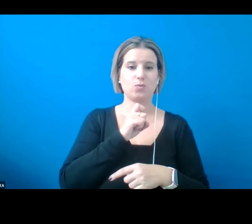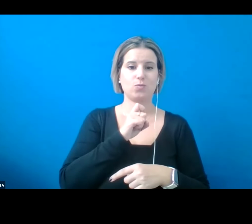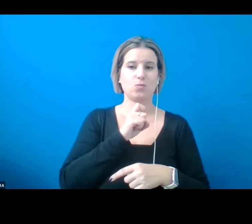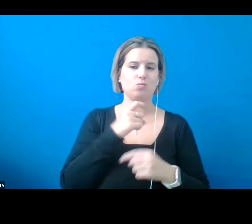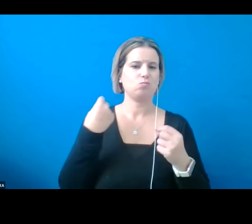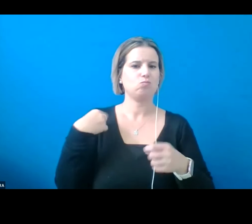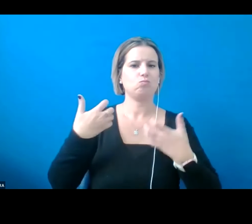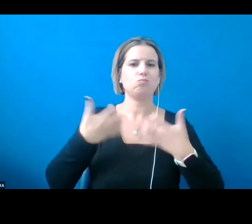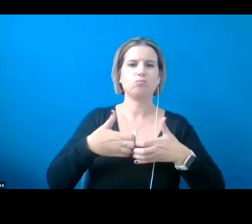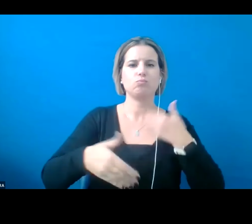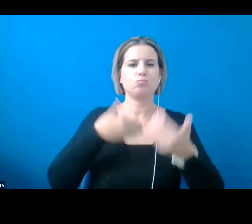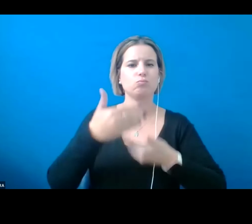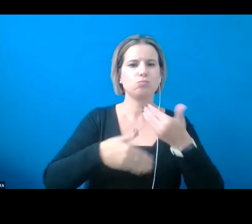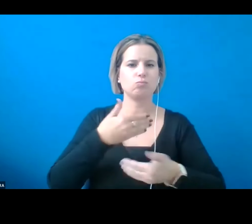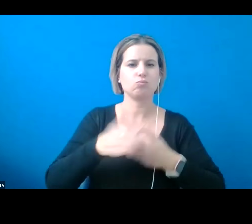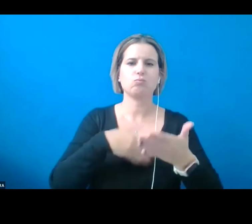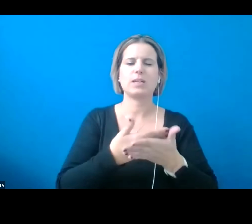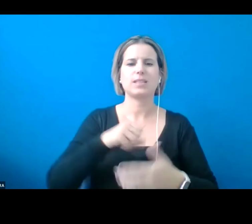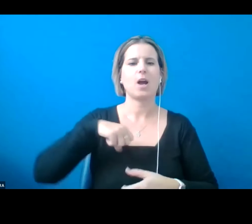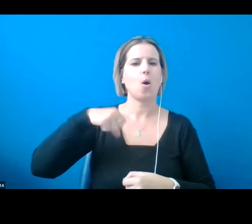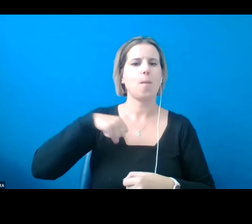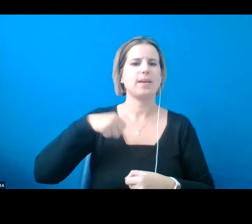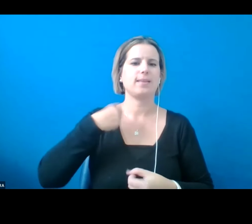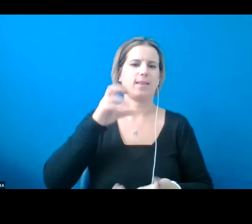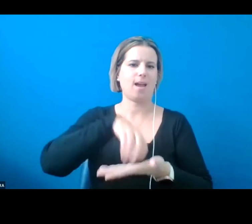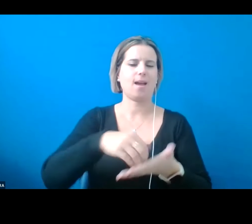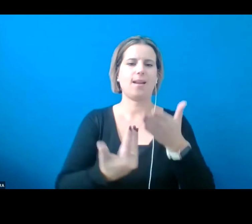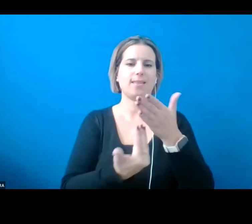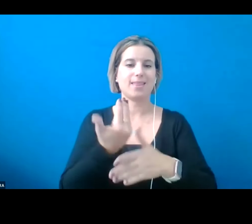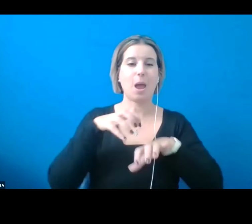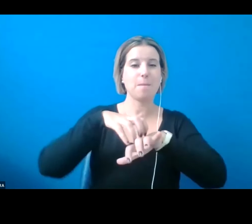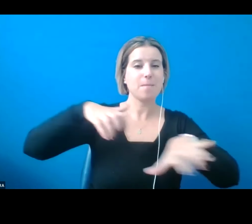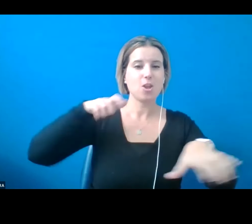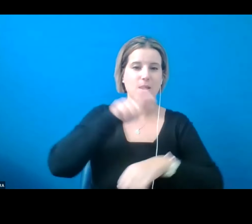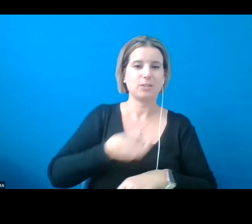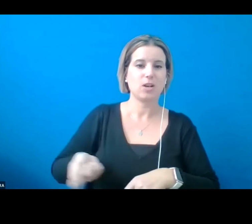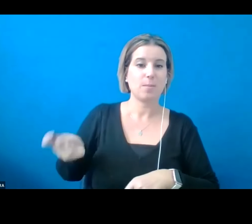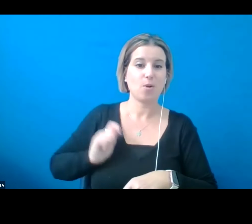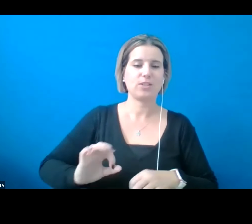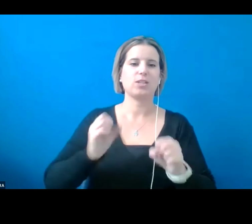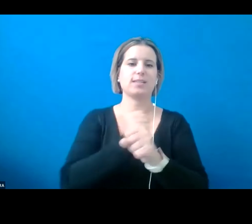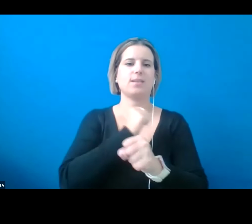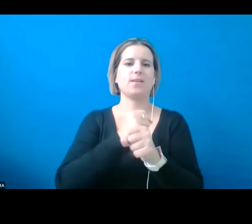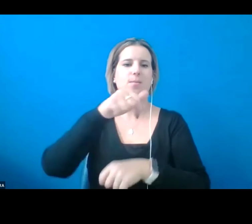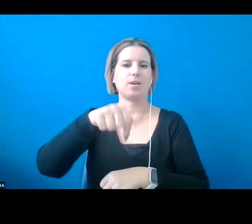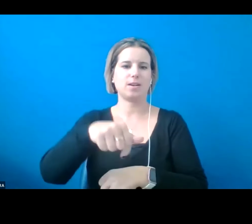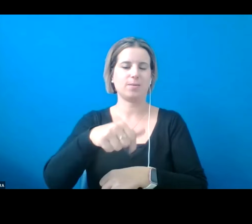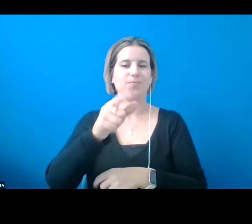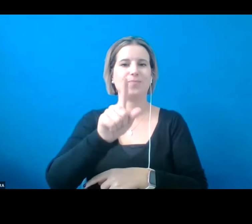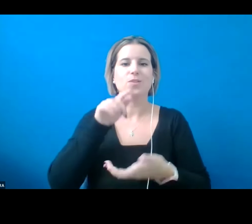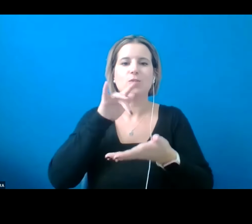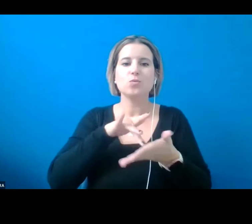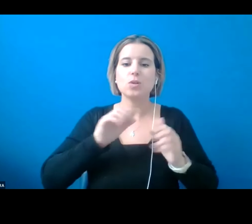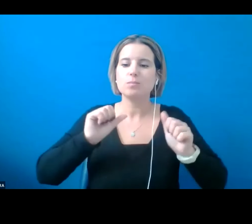funcionando incluso como hospital de día la mayor parte de los profesionales que ahora trabajamos aquí y cuando nosotros